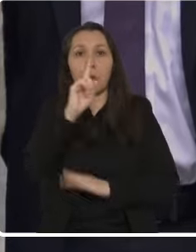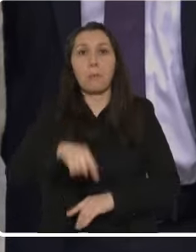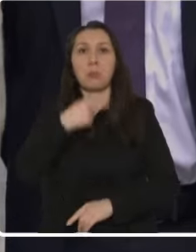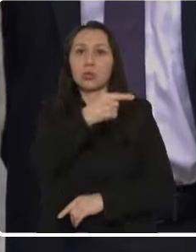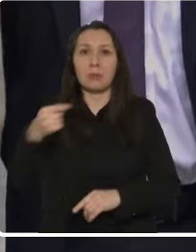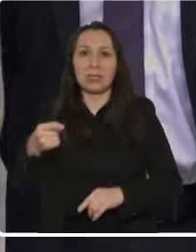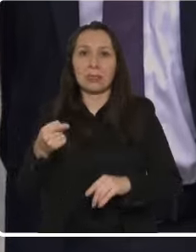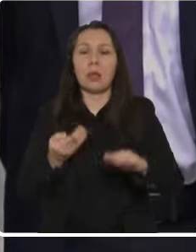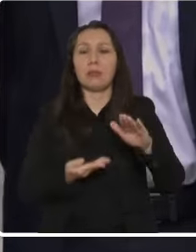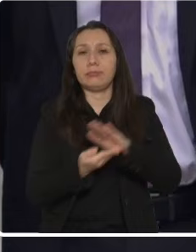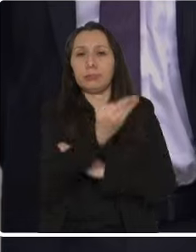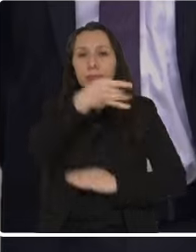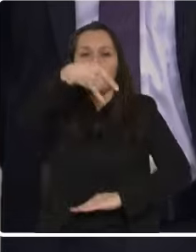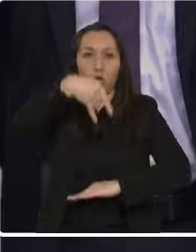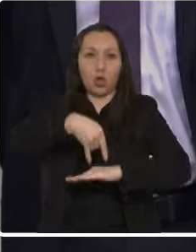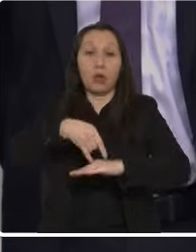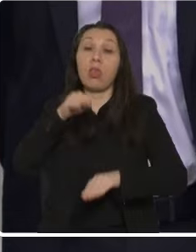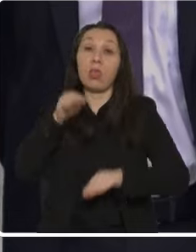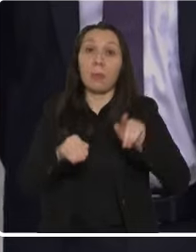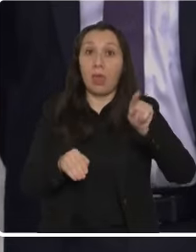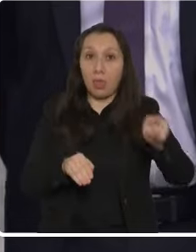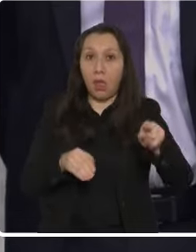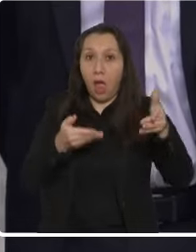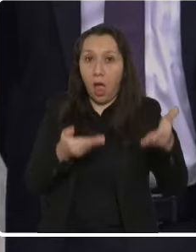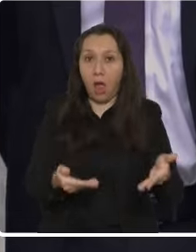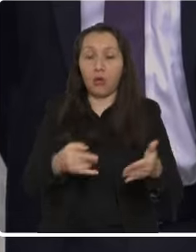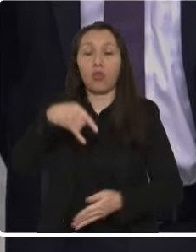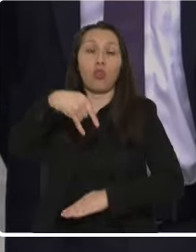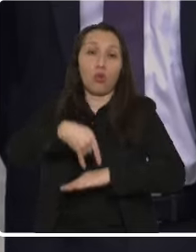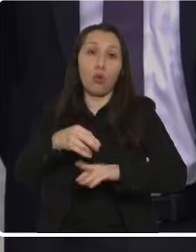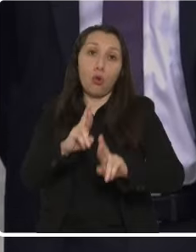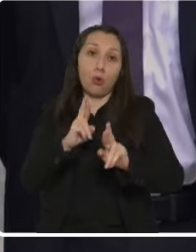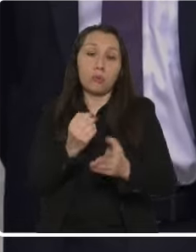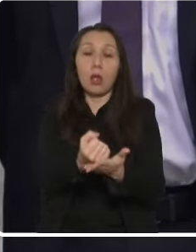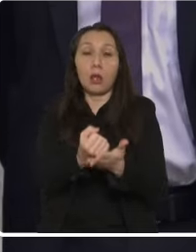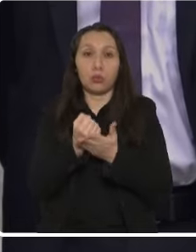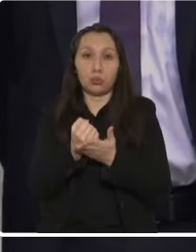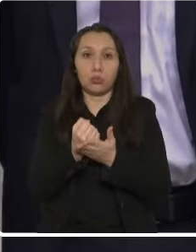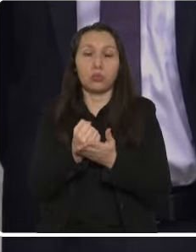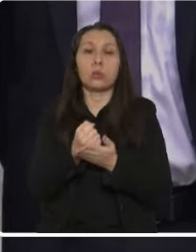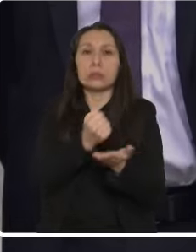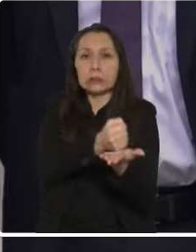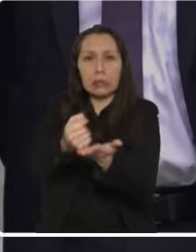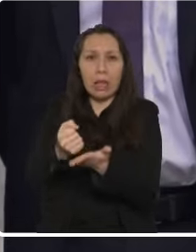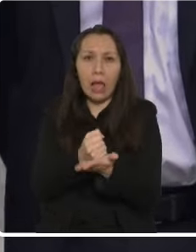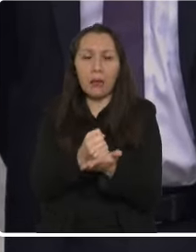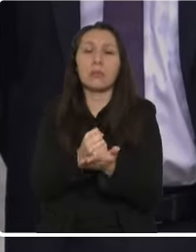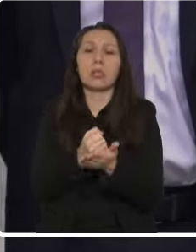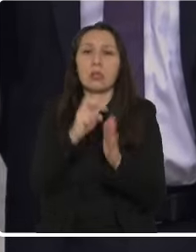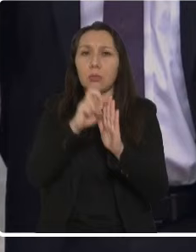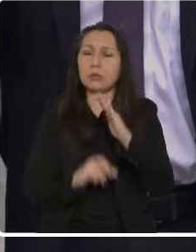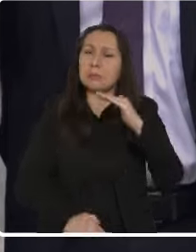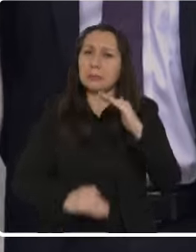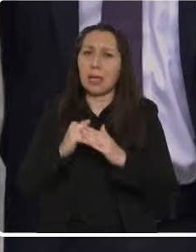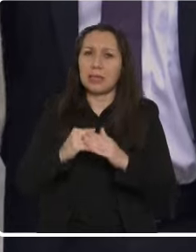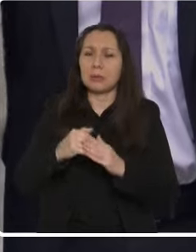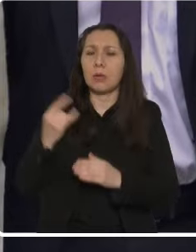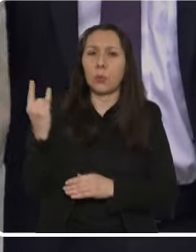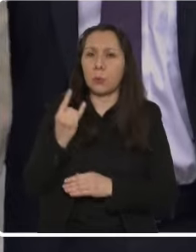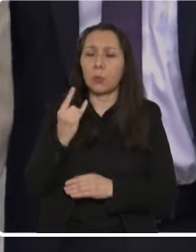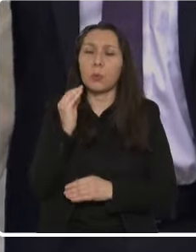semana. Dependerá del Congreso y espero contar con su colaboración, como lo he dicho, que se tramiten con la máxima